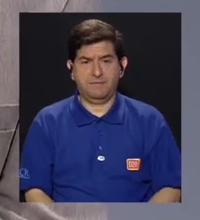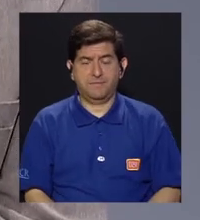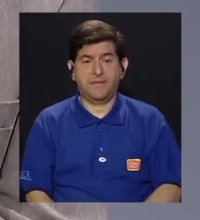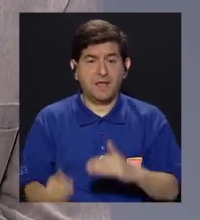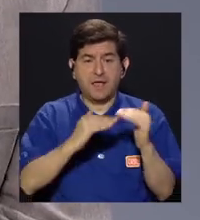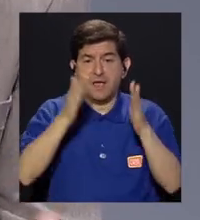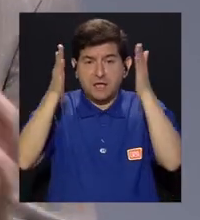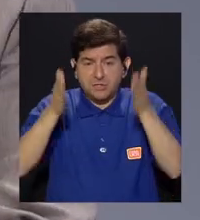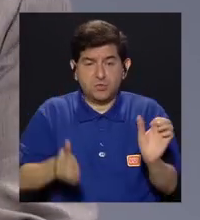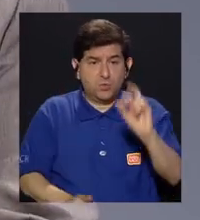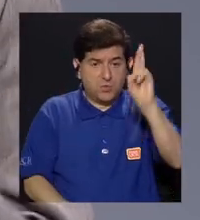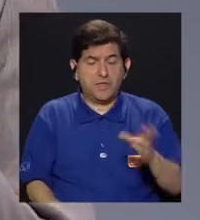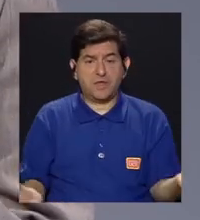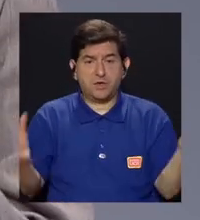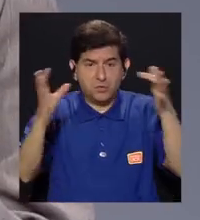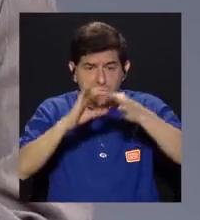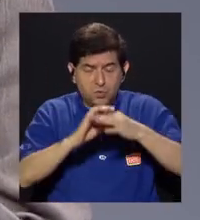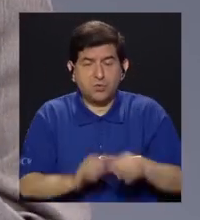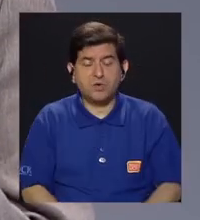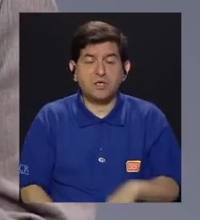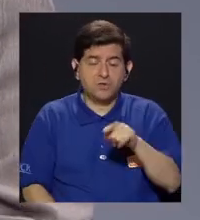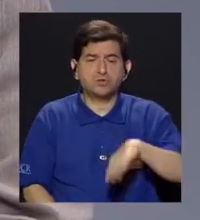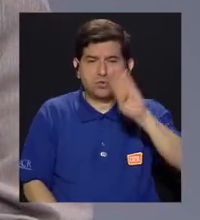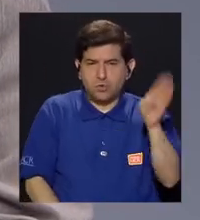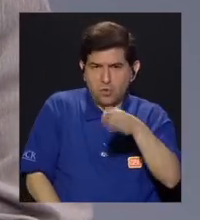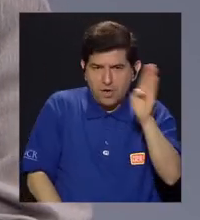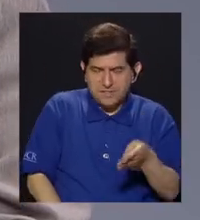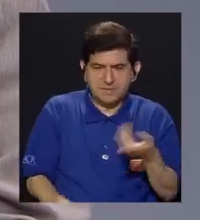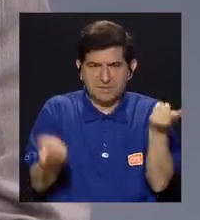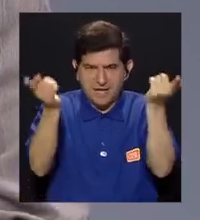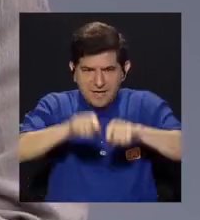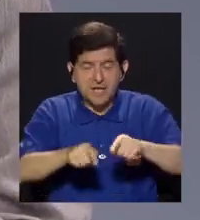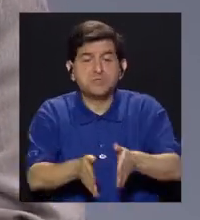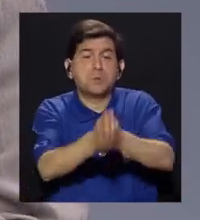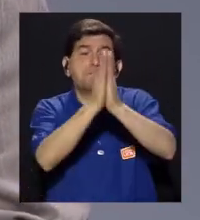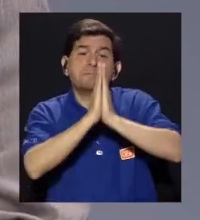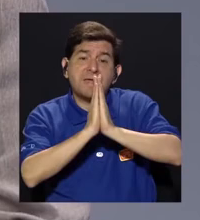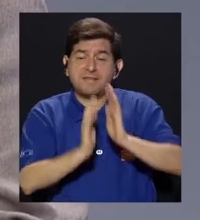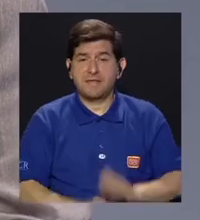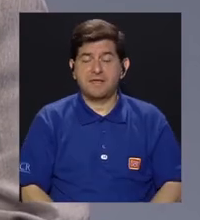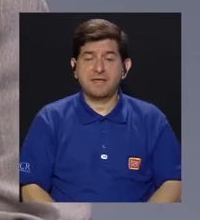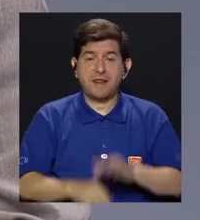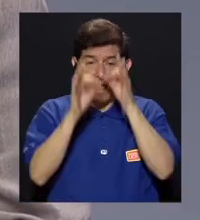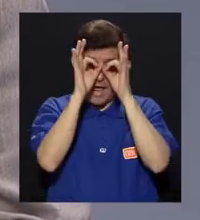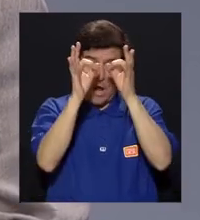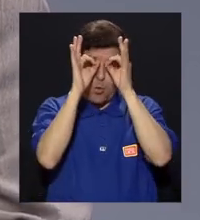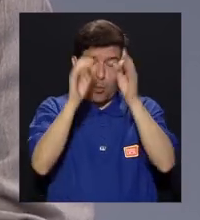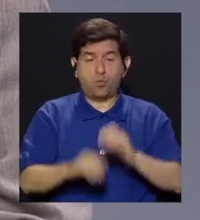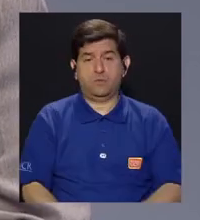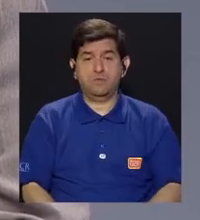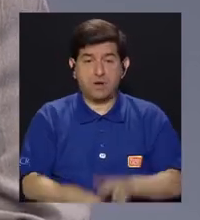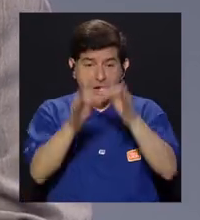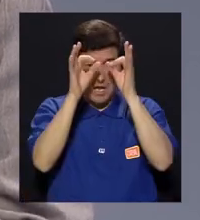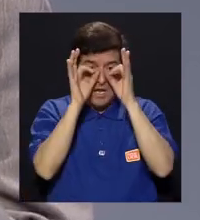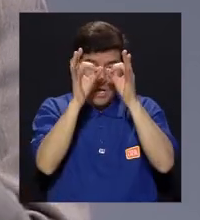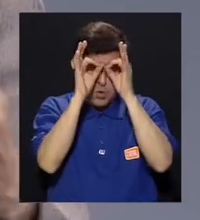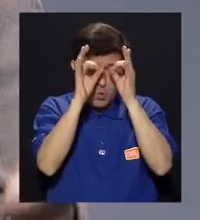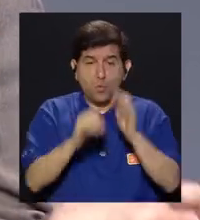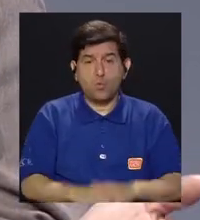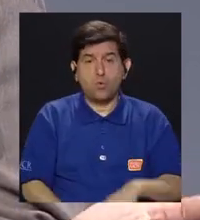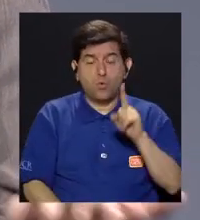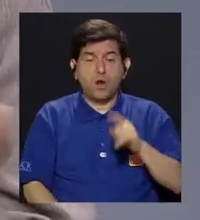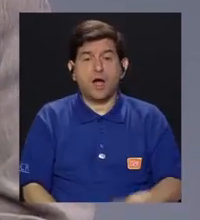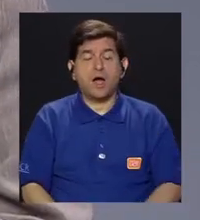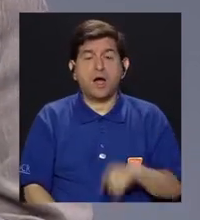europea entonces ciudadanos costarricenses vinculados con el cementazo podrían hacer la solicitud a google y si google